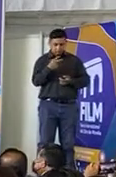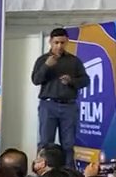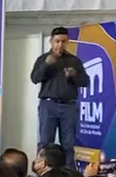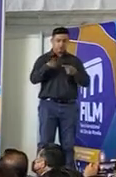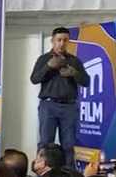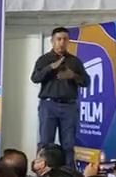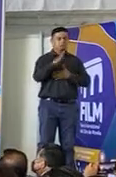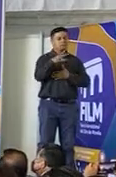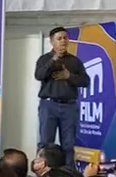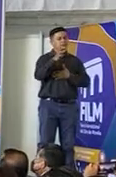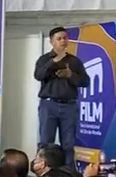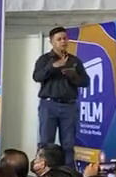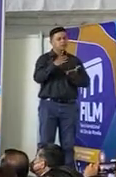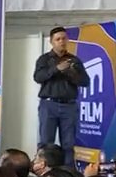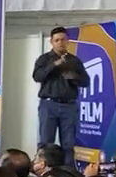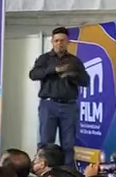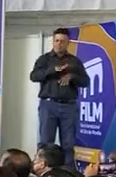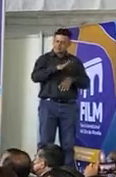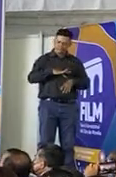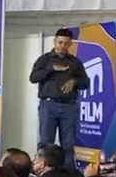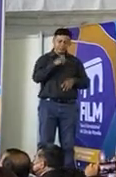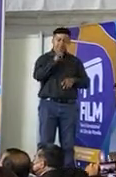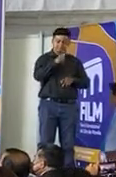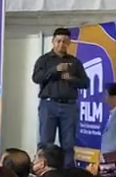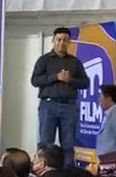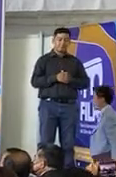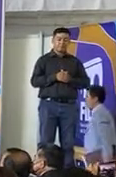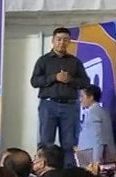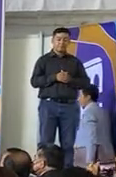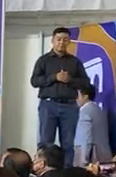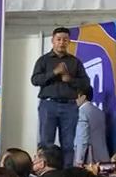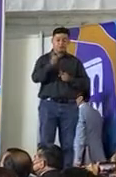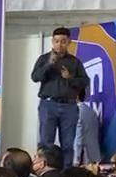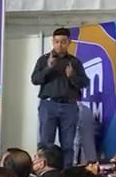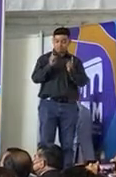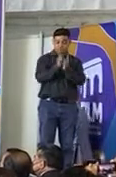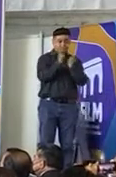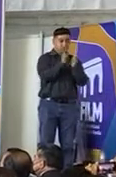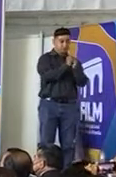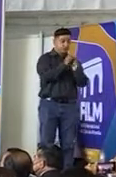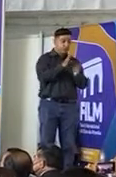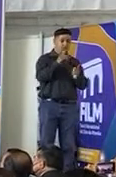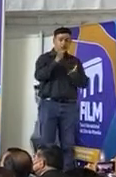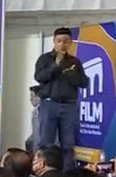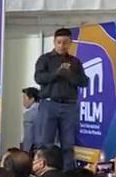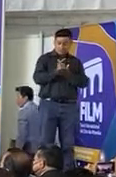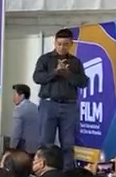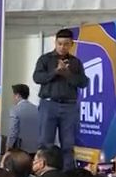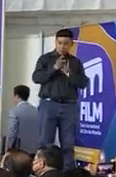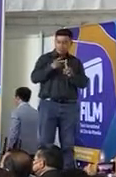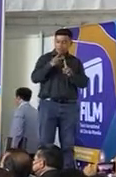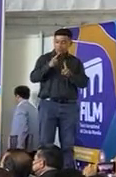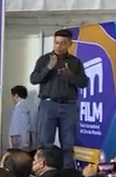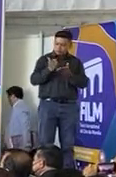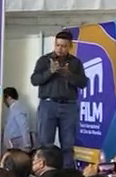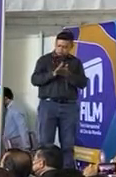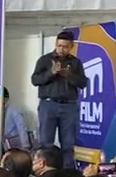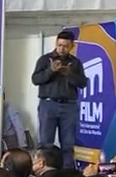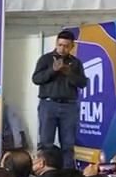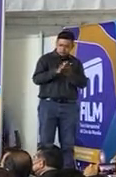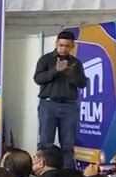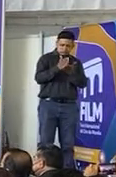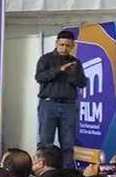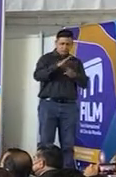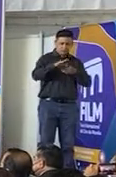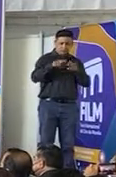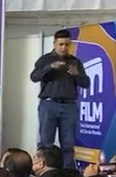también ciudadanos más felices. Porque una vez que te encuentras con un libro y entras por sus páginas y te enamoras de